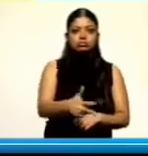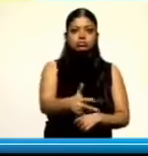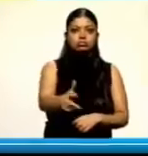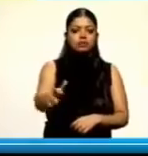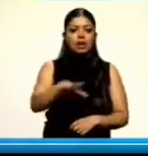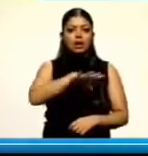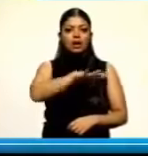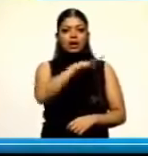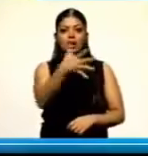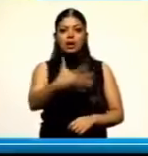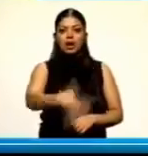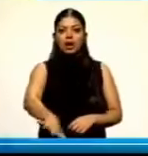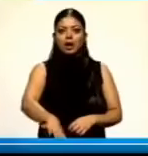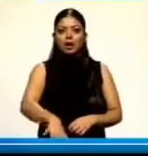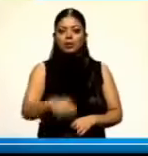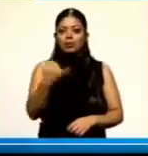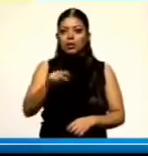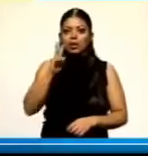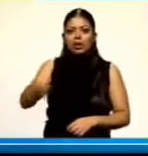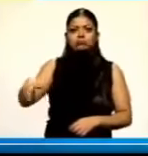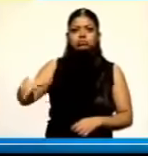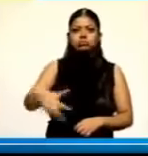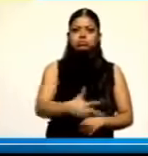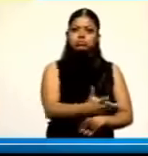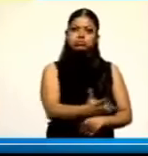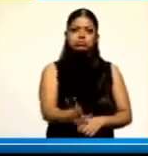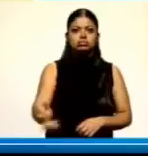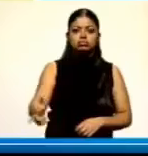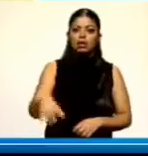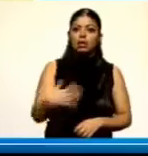¡Increíble! ¡Mira por dónde